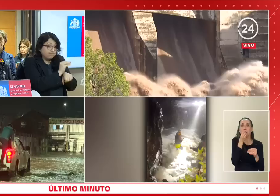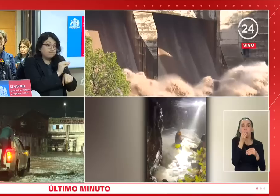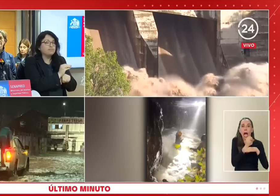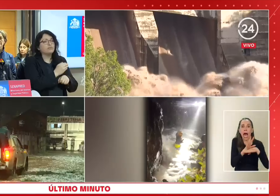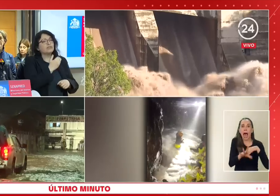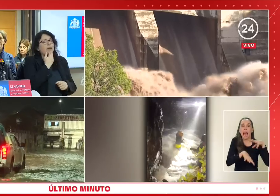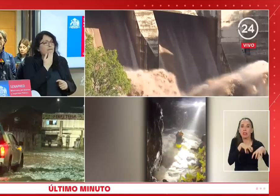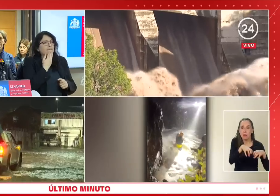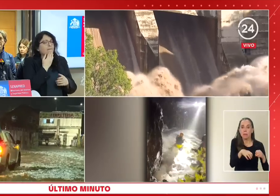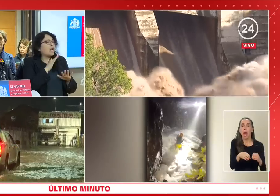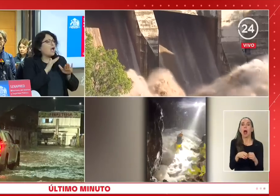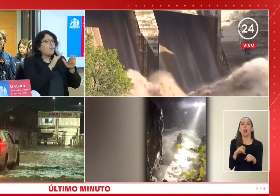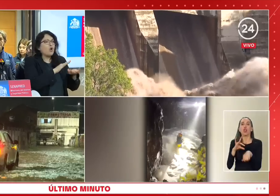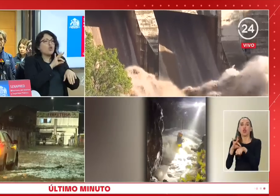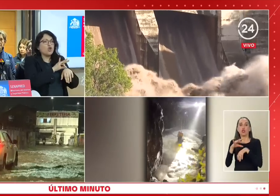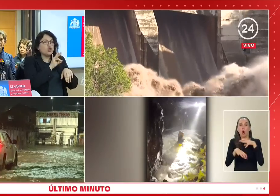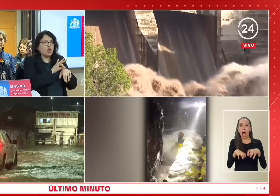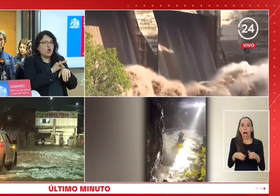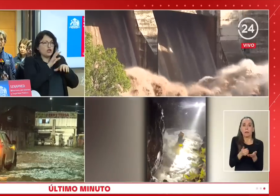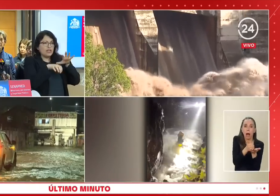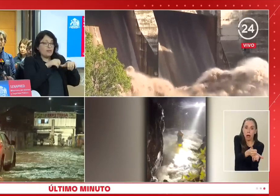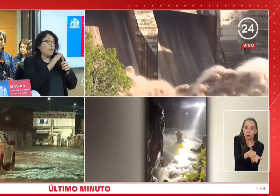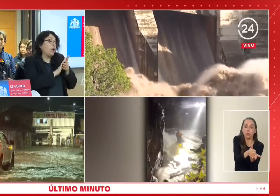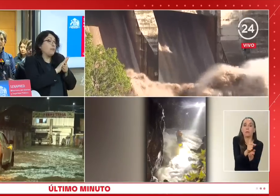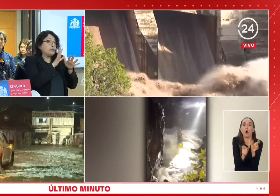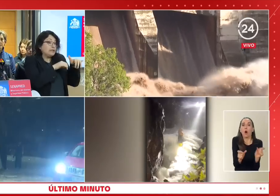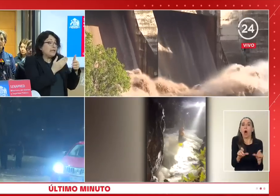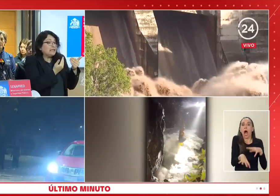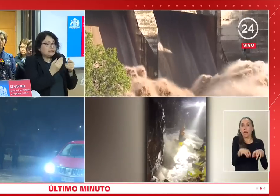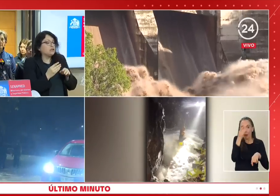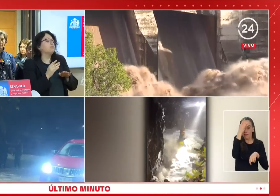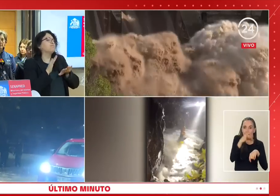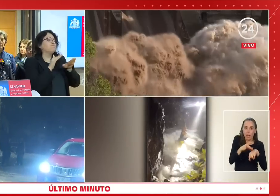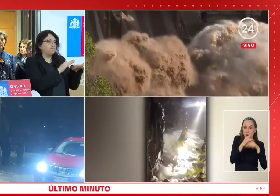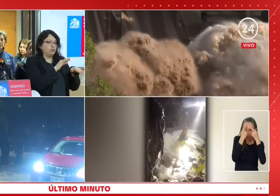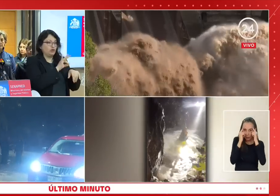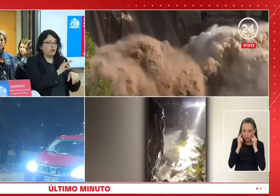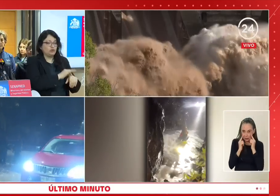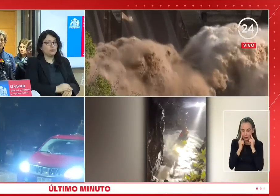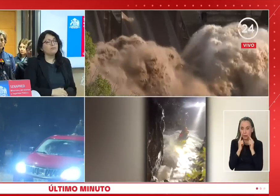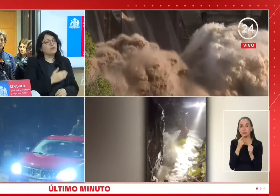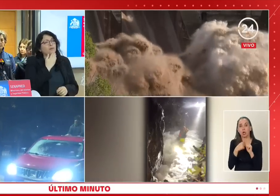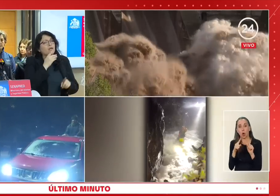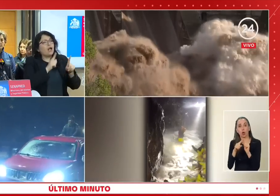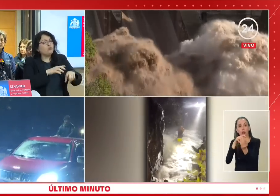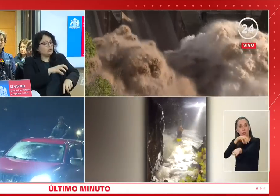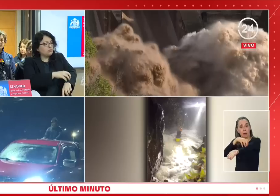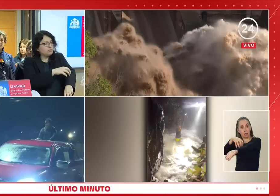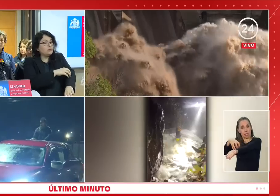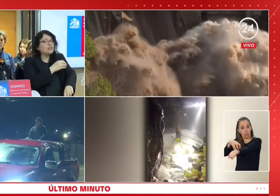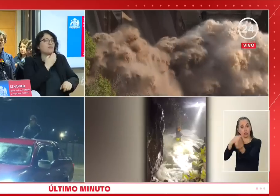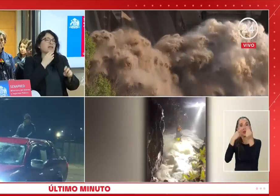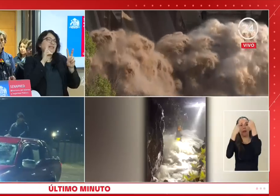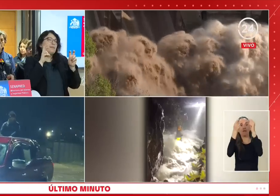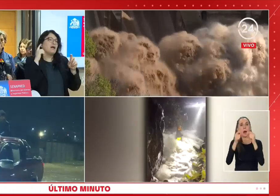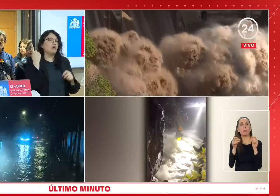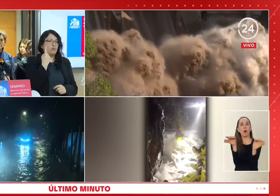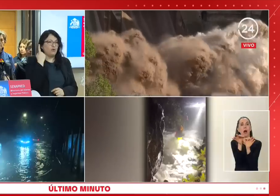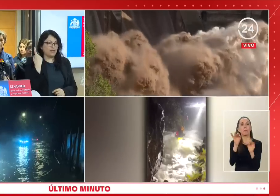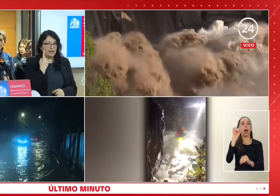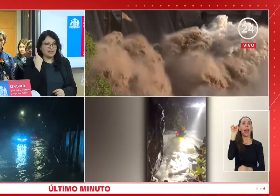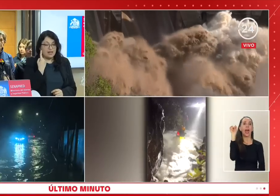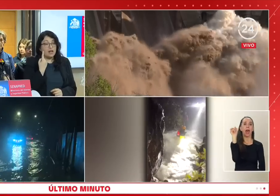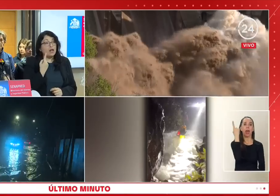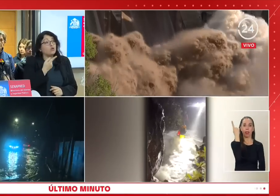apoyo también veterinario cuando hay animales que lo requieran respecto de las regiones algunas revisiones generales